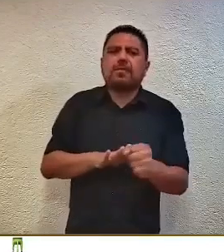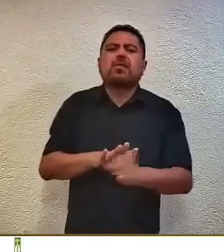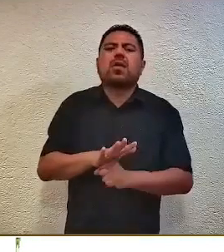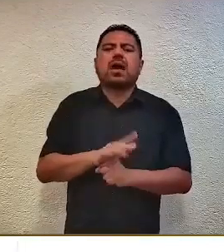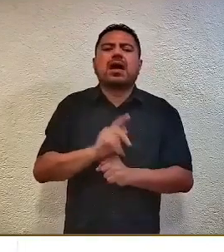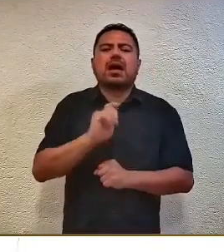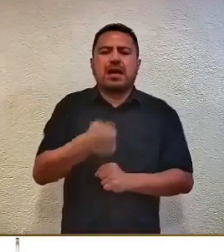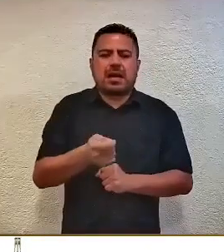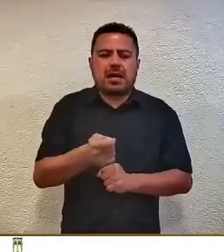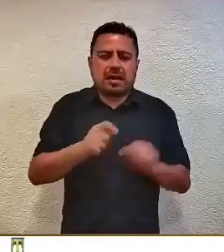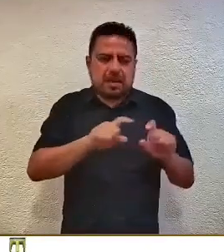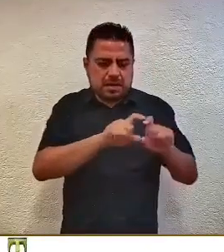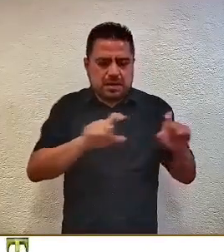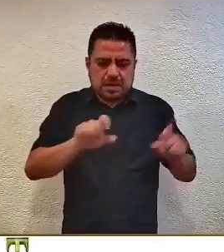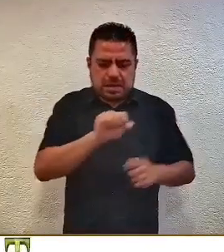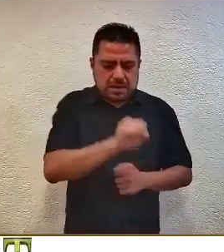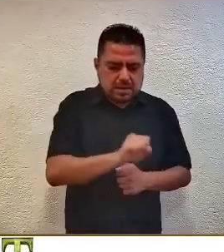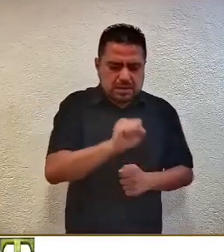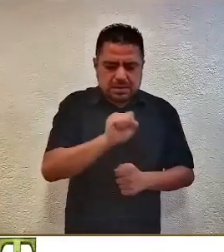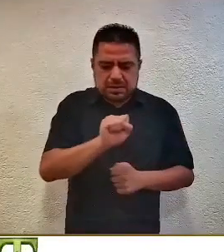identificó con la clave